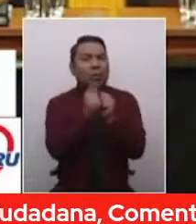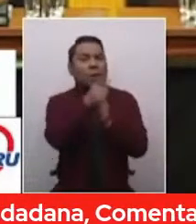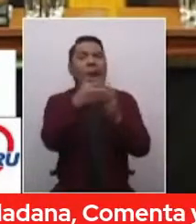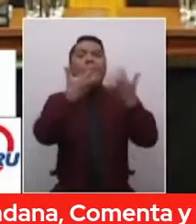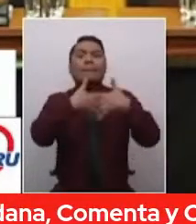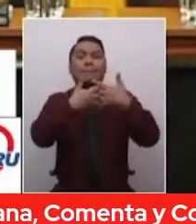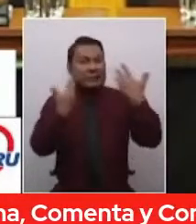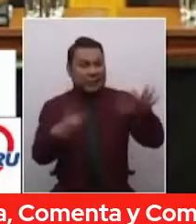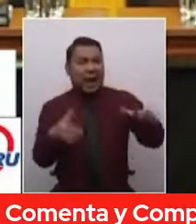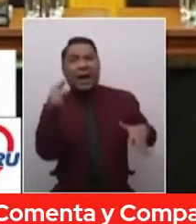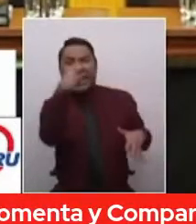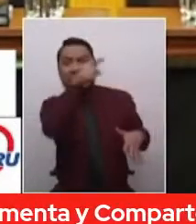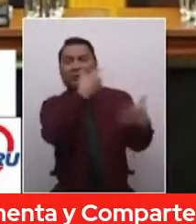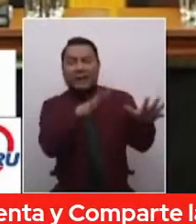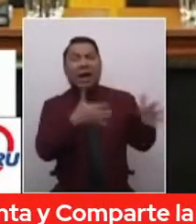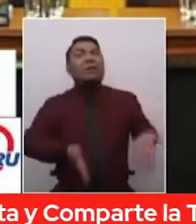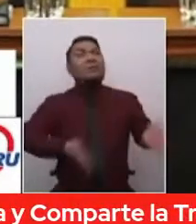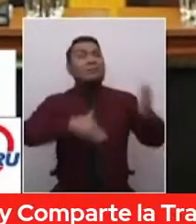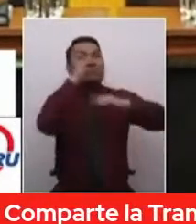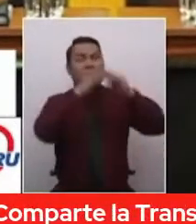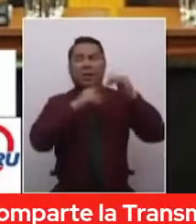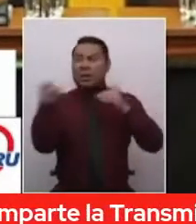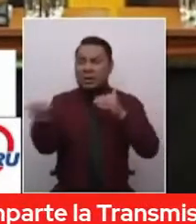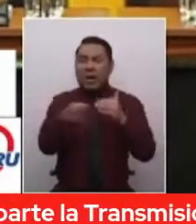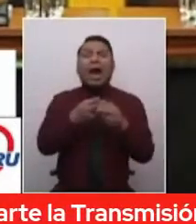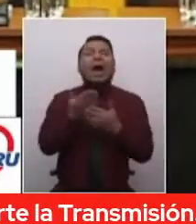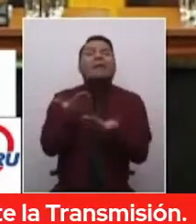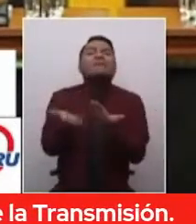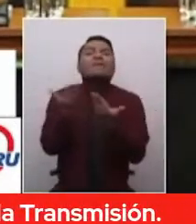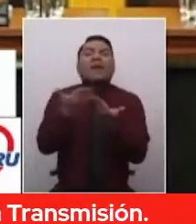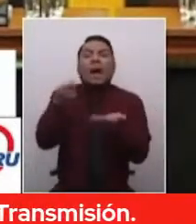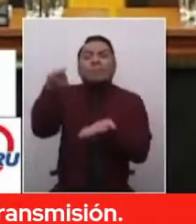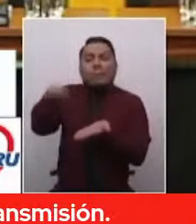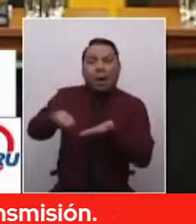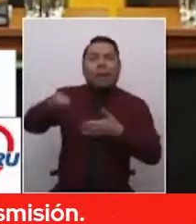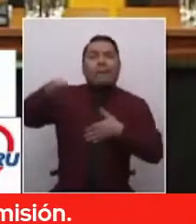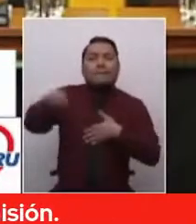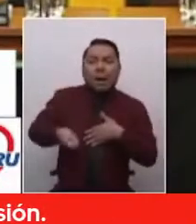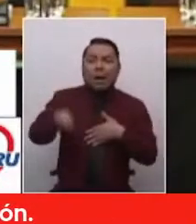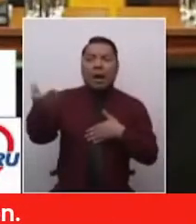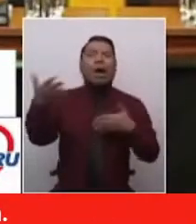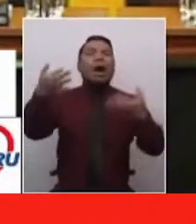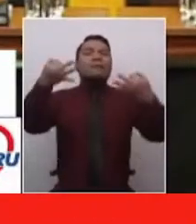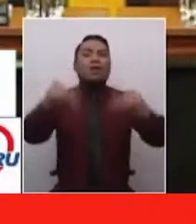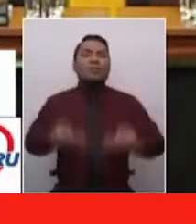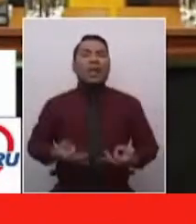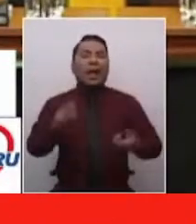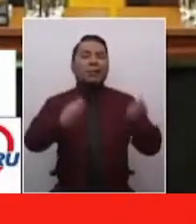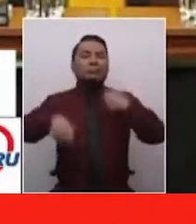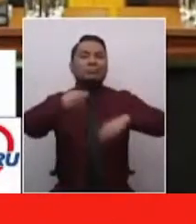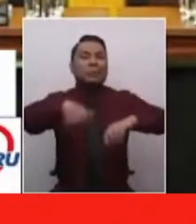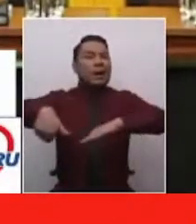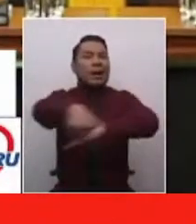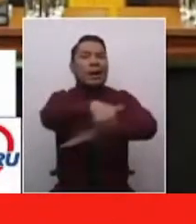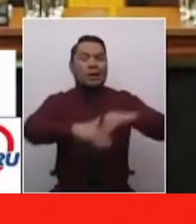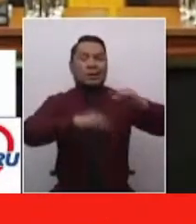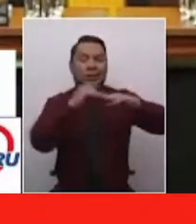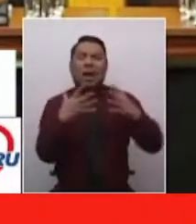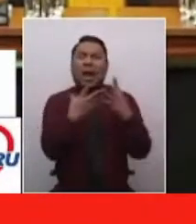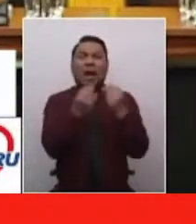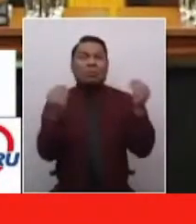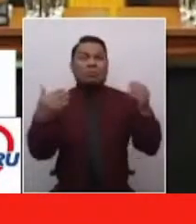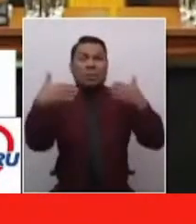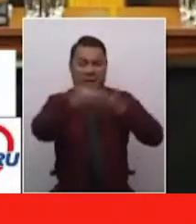actualmente ya existen para que le den facilidades a los distintos ambulantes a que puedan acceder a la formalidad. Pero hay muchísimos predios,